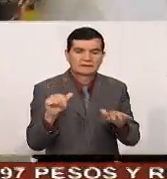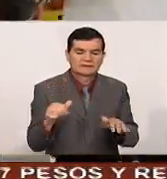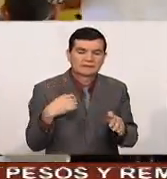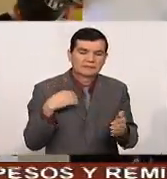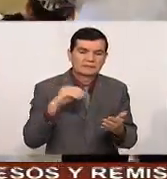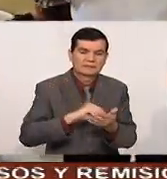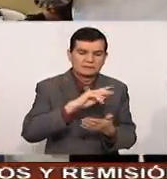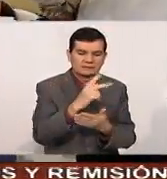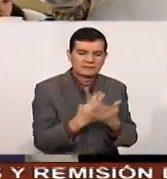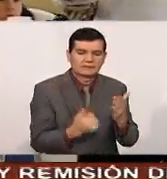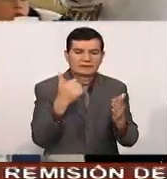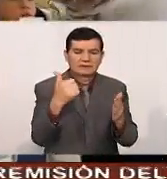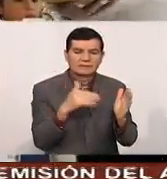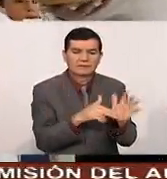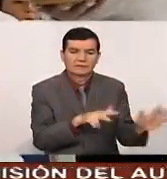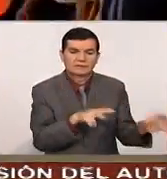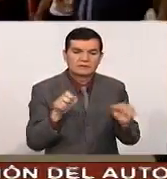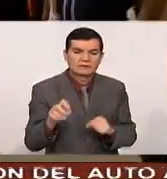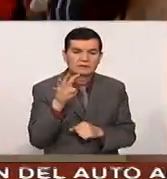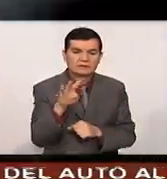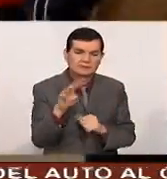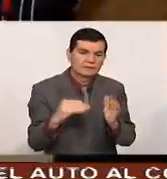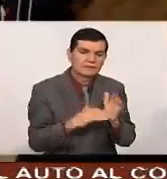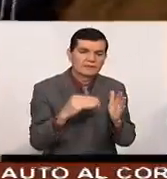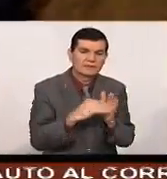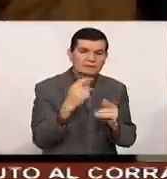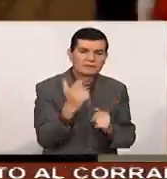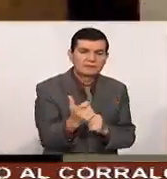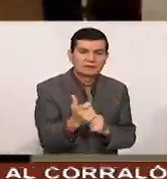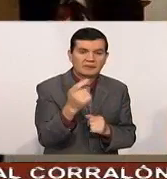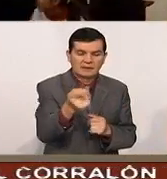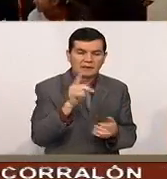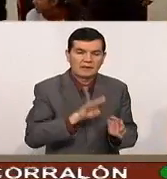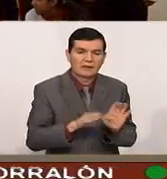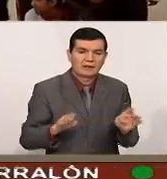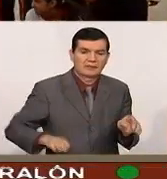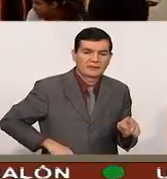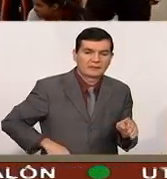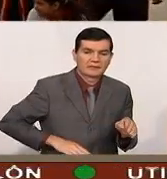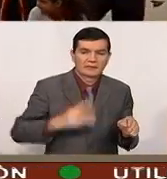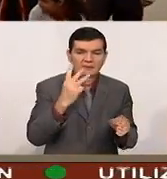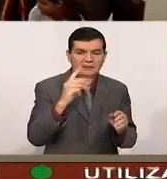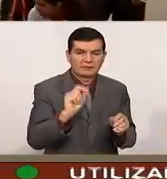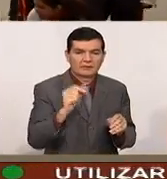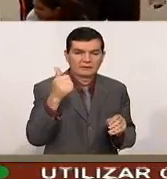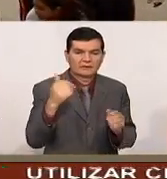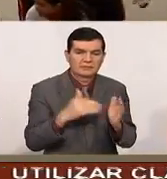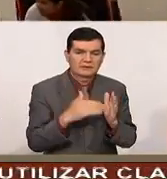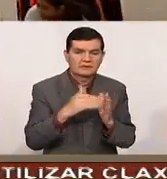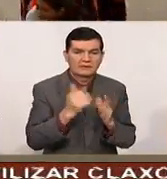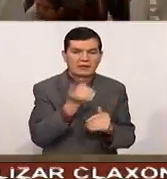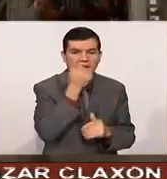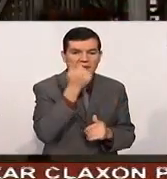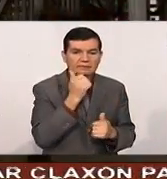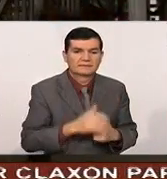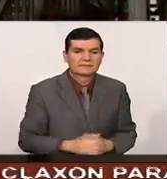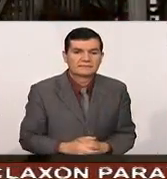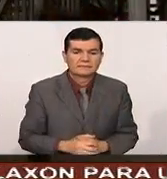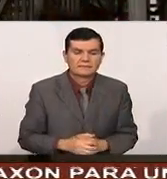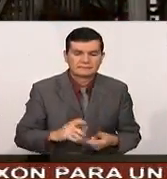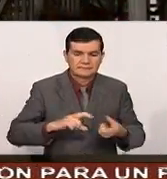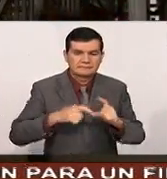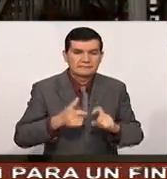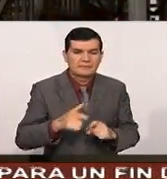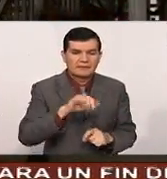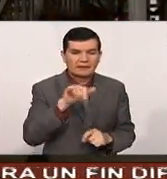un presupuesto de 6,819 millones de pesos y beneficia a 3,6 millones de alumnos. Para México